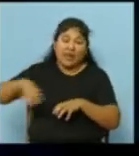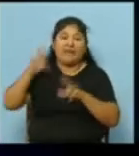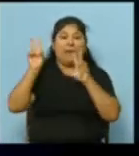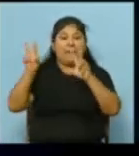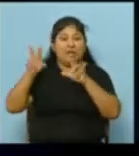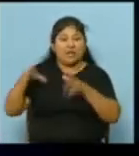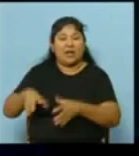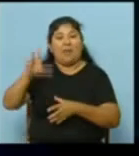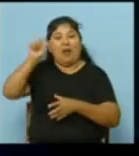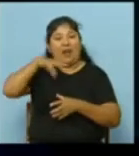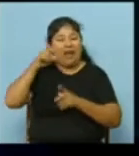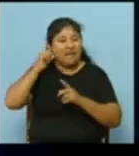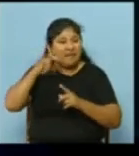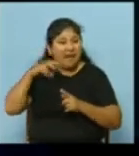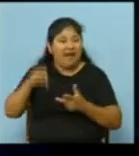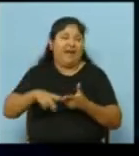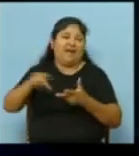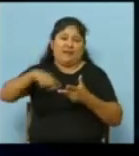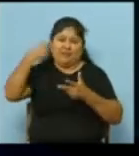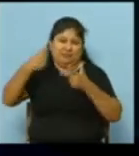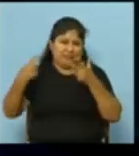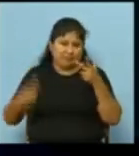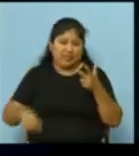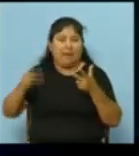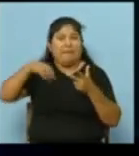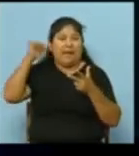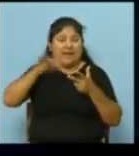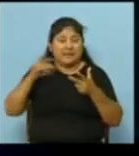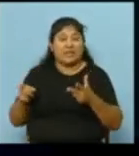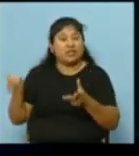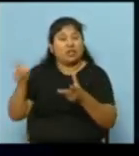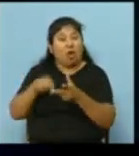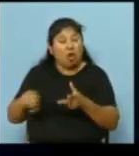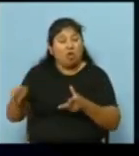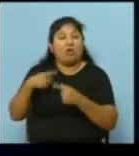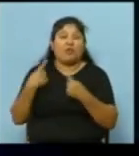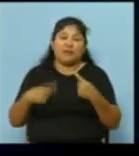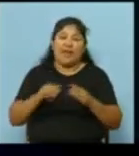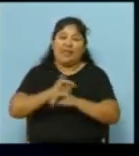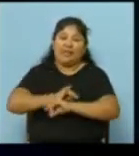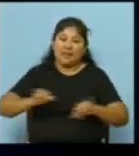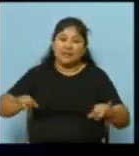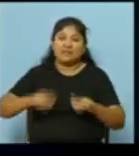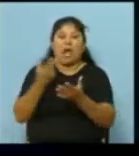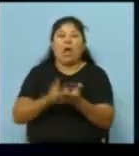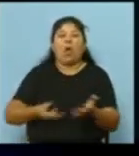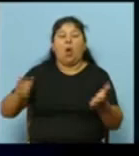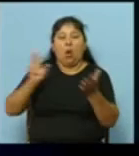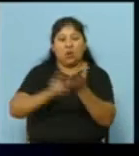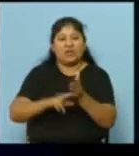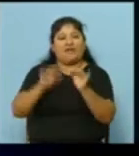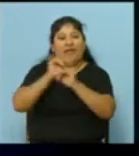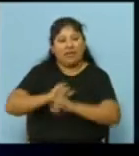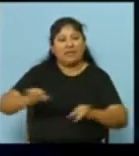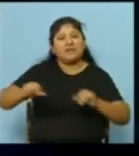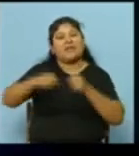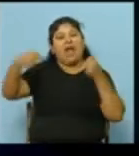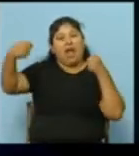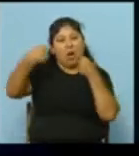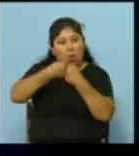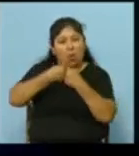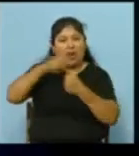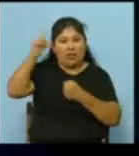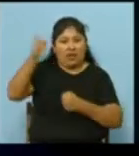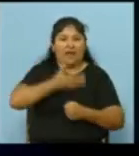sus distintas variantes con sus matices lo que están sosteniendo que habría que renegociar con el fondo monetario internacional- el